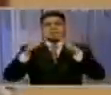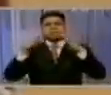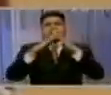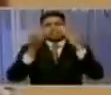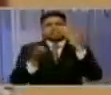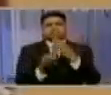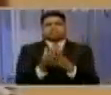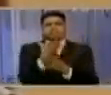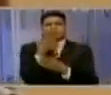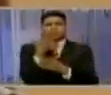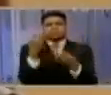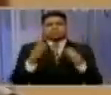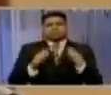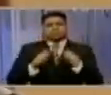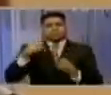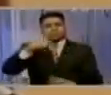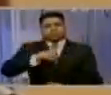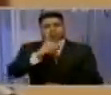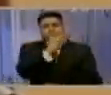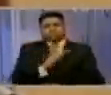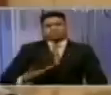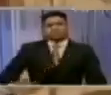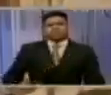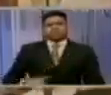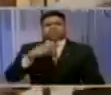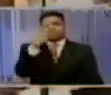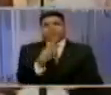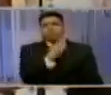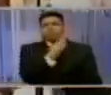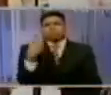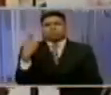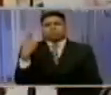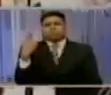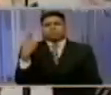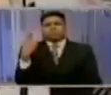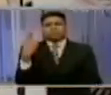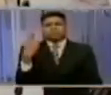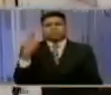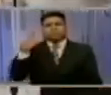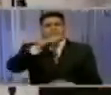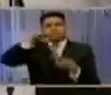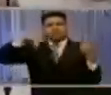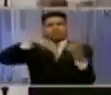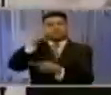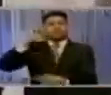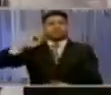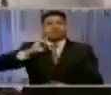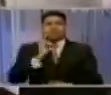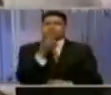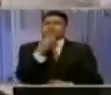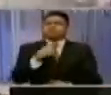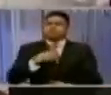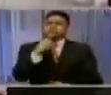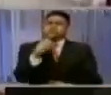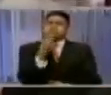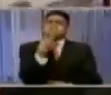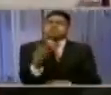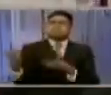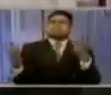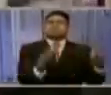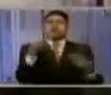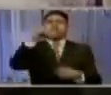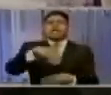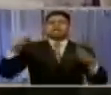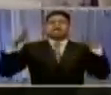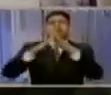su solidaridad y su compromiso con la Revolución Bolivariana. Yo le dije, bienvenido, porque esta es la casa del